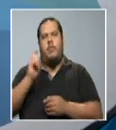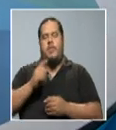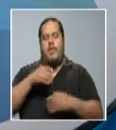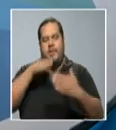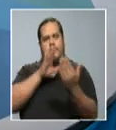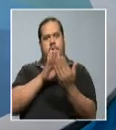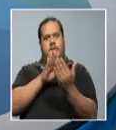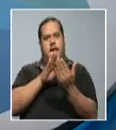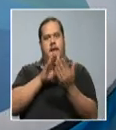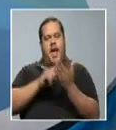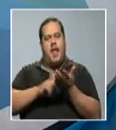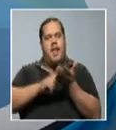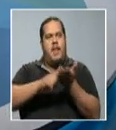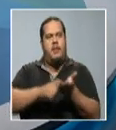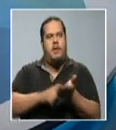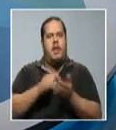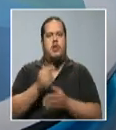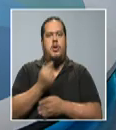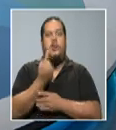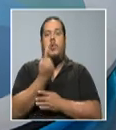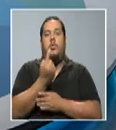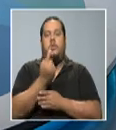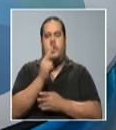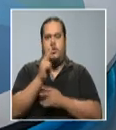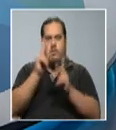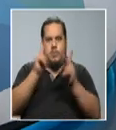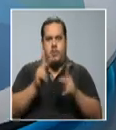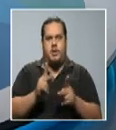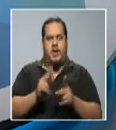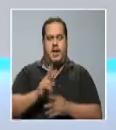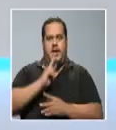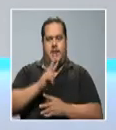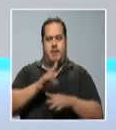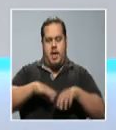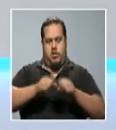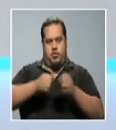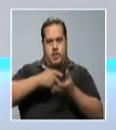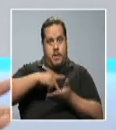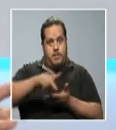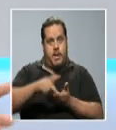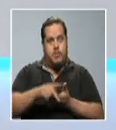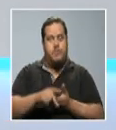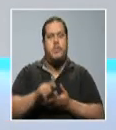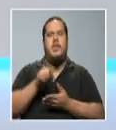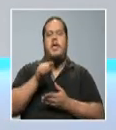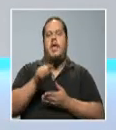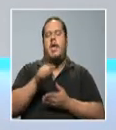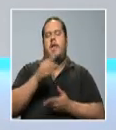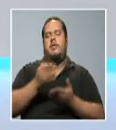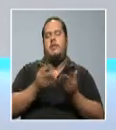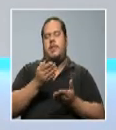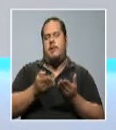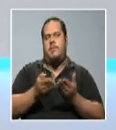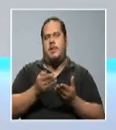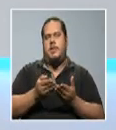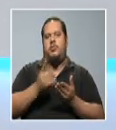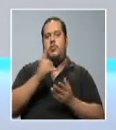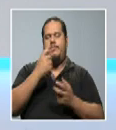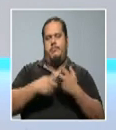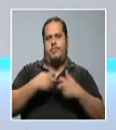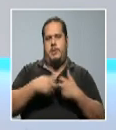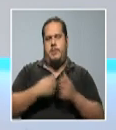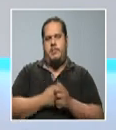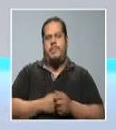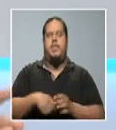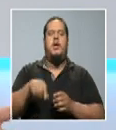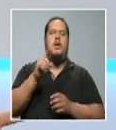deuda, partiendo de que solo hay una de las dos personas que es el que realmente va a asumir el pago, pues esto se podría convertir más bien en un problema, y en